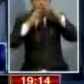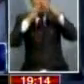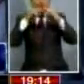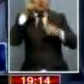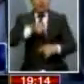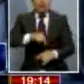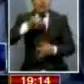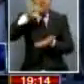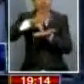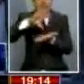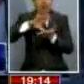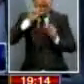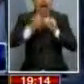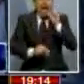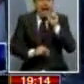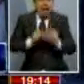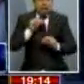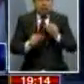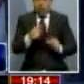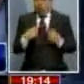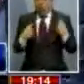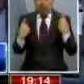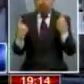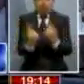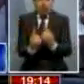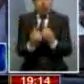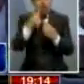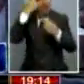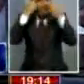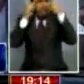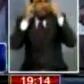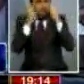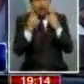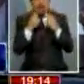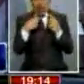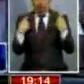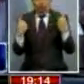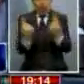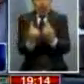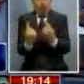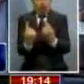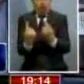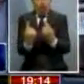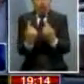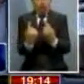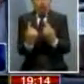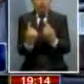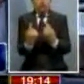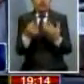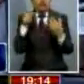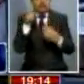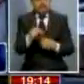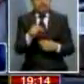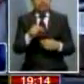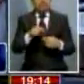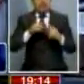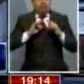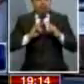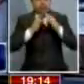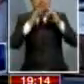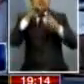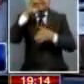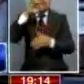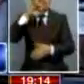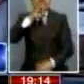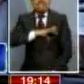país de a poco, entre todos, con el esfuerzo de todos, pero hemos construido un país del